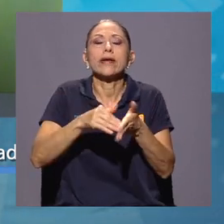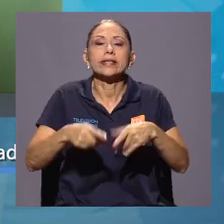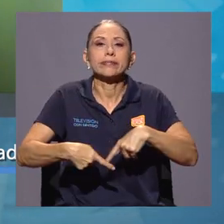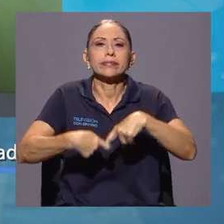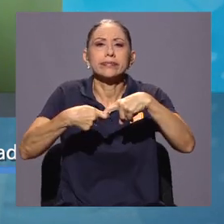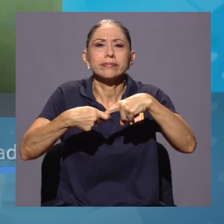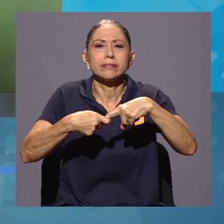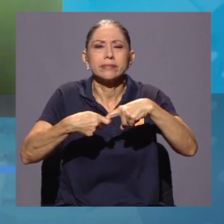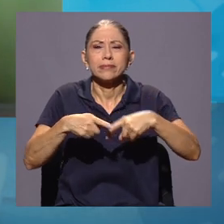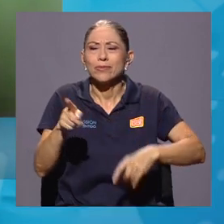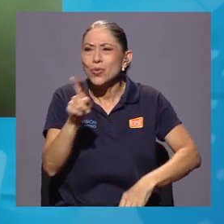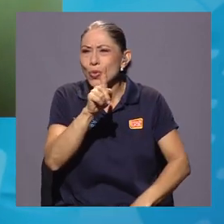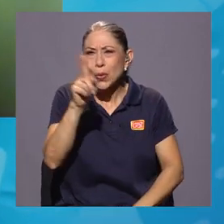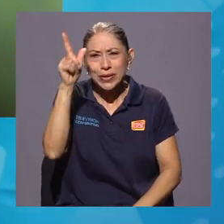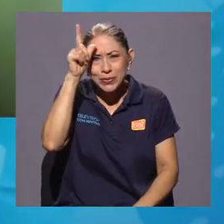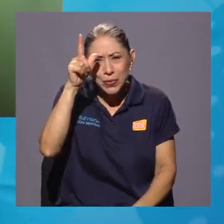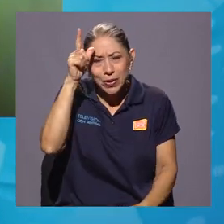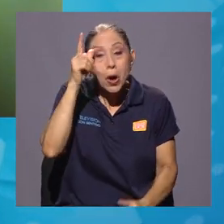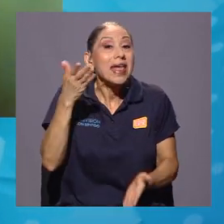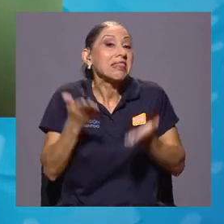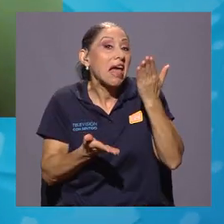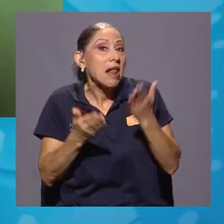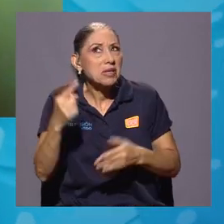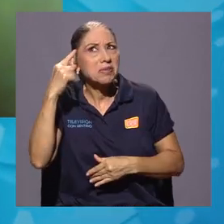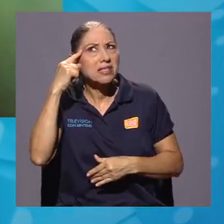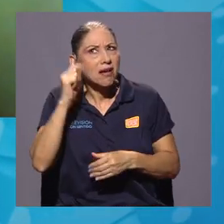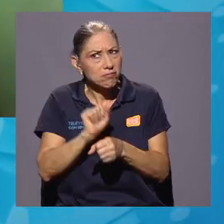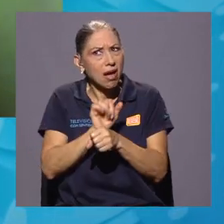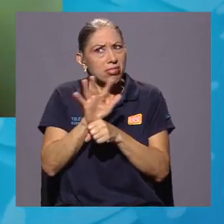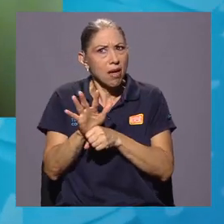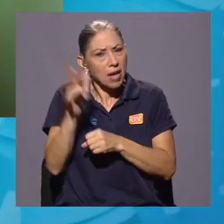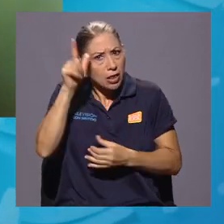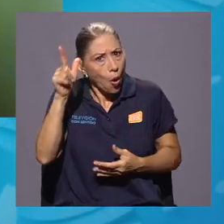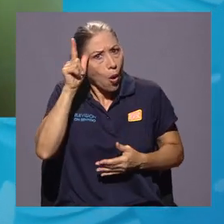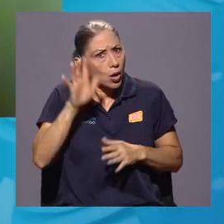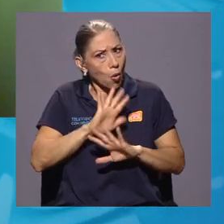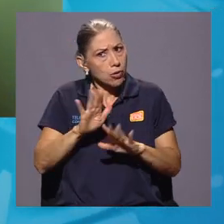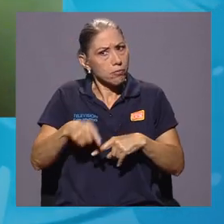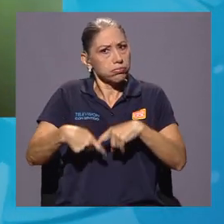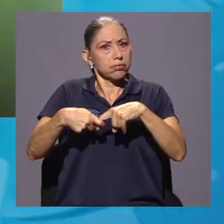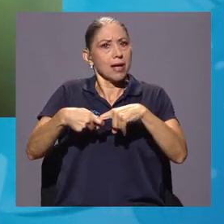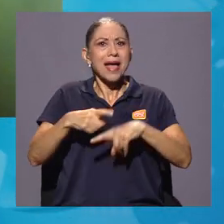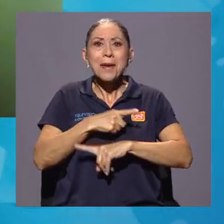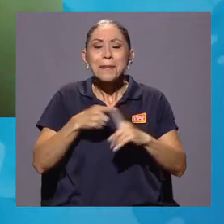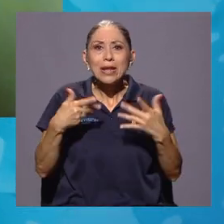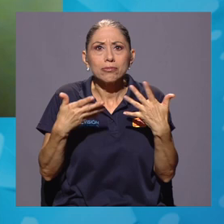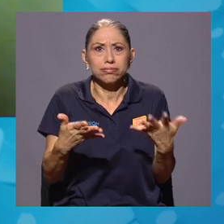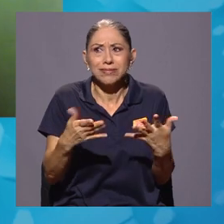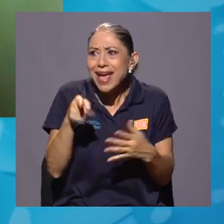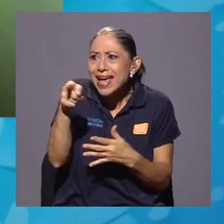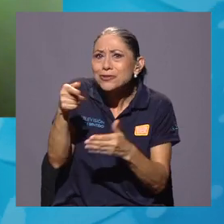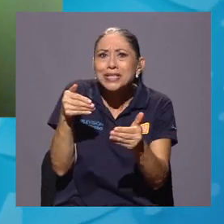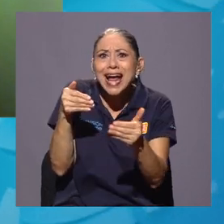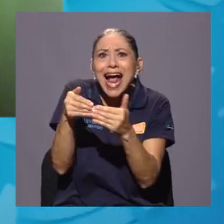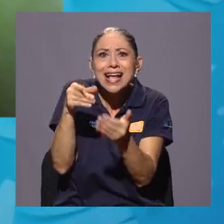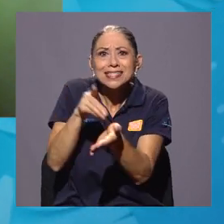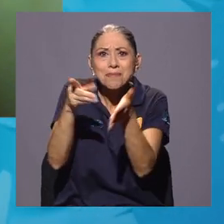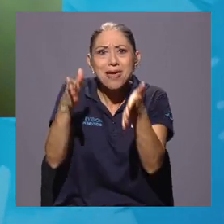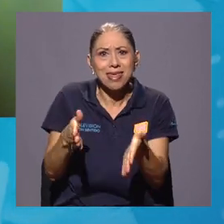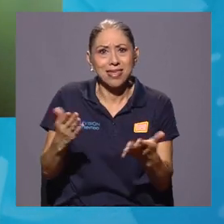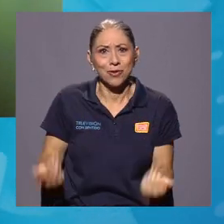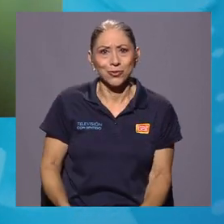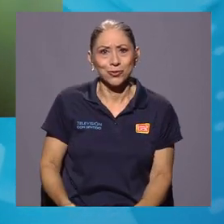lógico, o puede sonar lógico, digamos, por la parte de la pandemia. Sin embargo, estamos hablando de que son casi médicos, o sea,